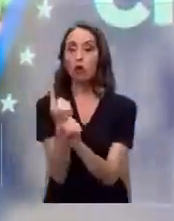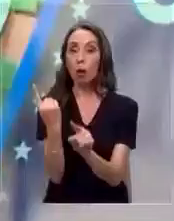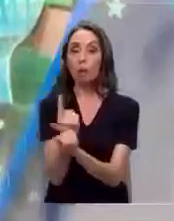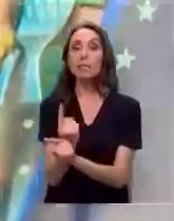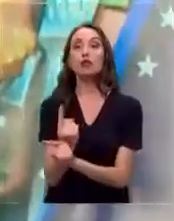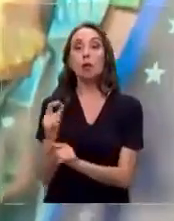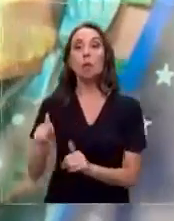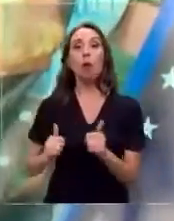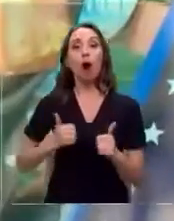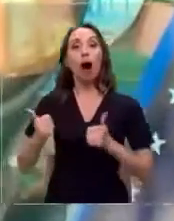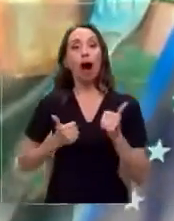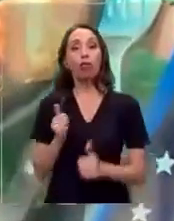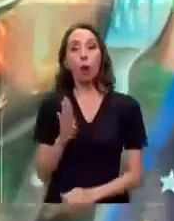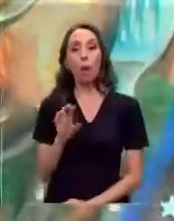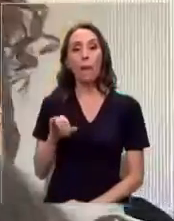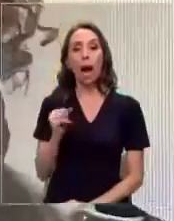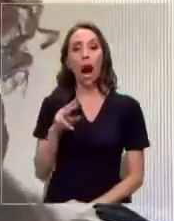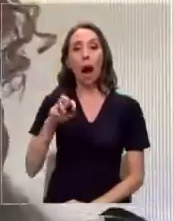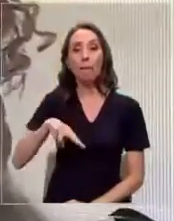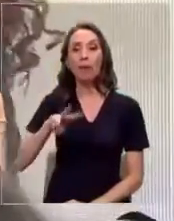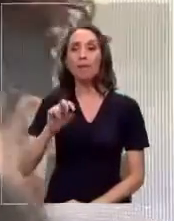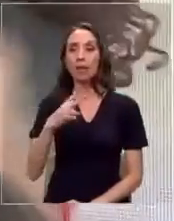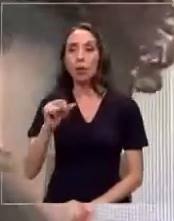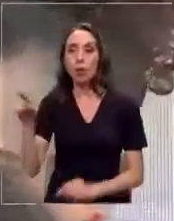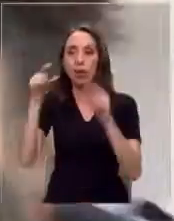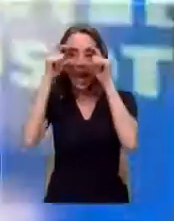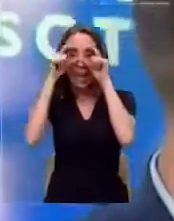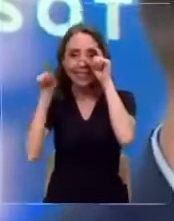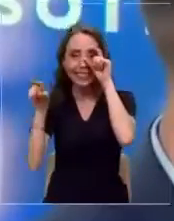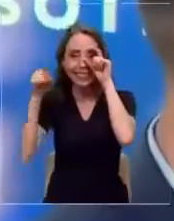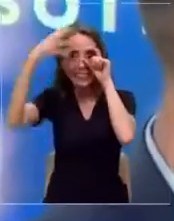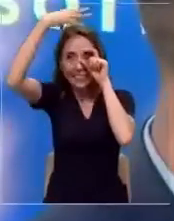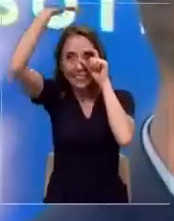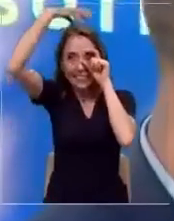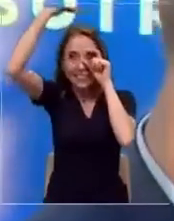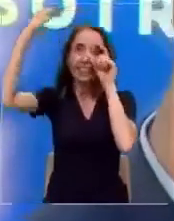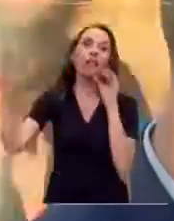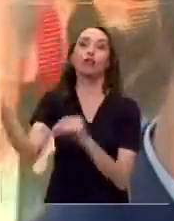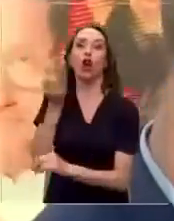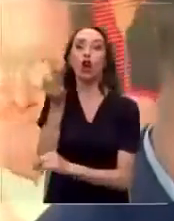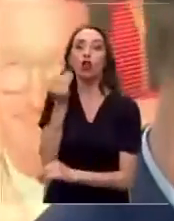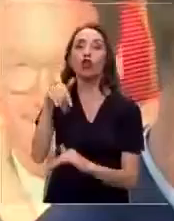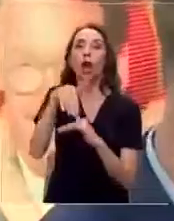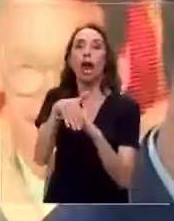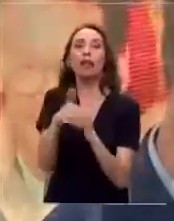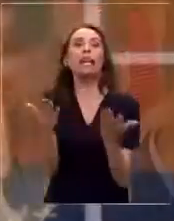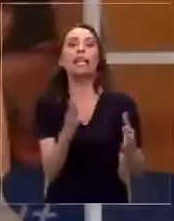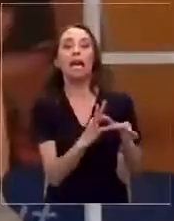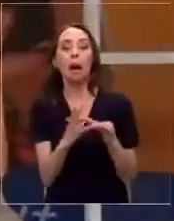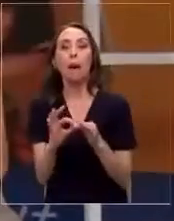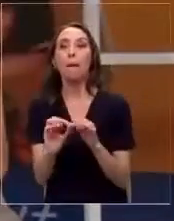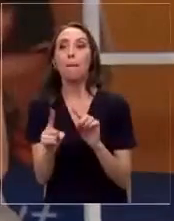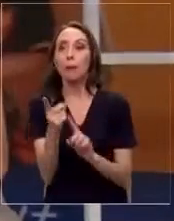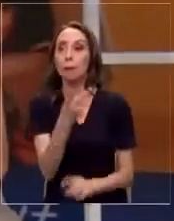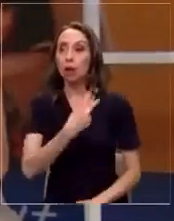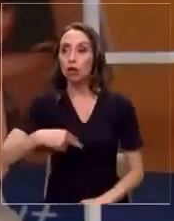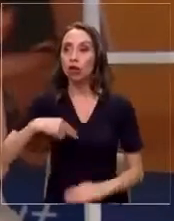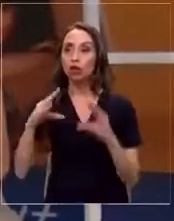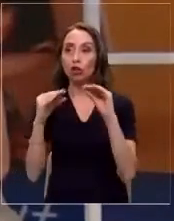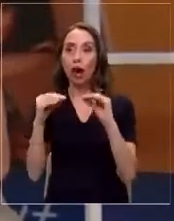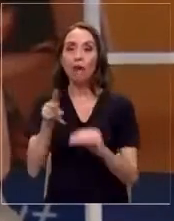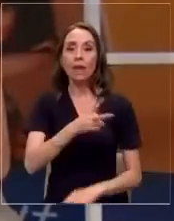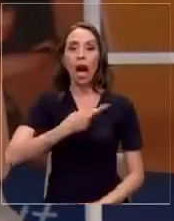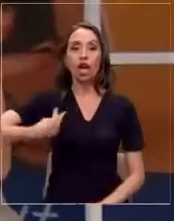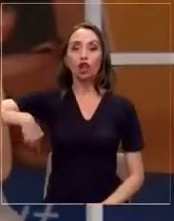cómo está mi comida durante esta tarde sobre este estreno y esto es parte de lo que nos comentó el primero nosotros habla sobre